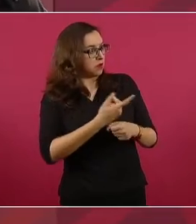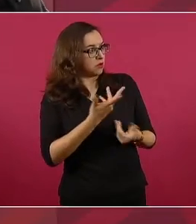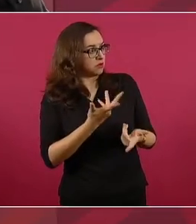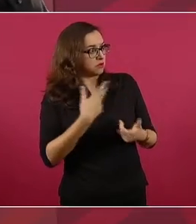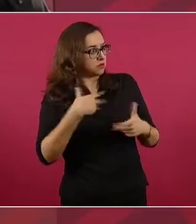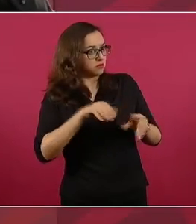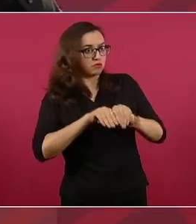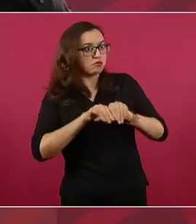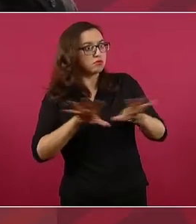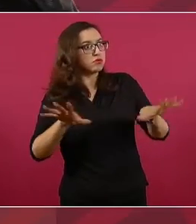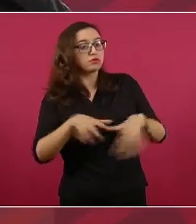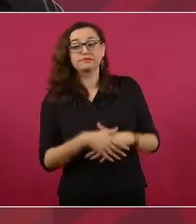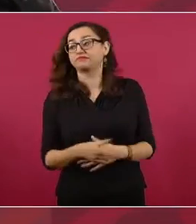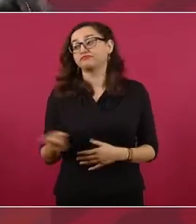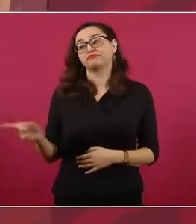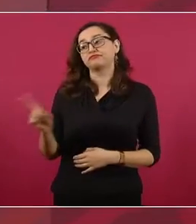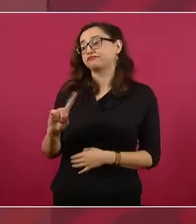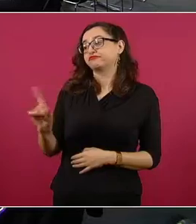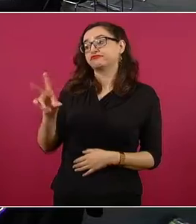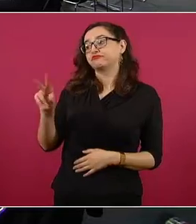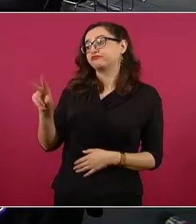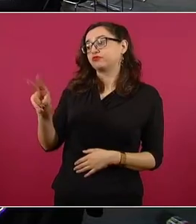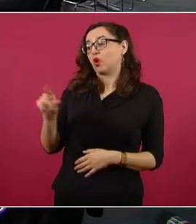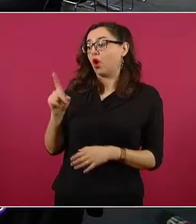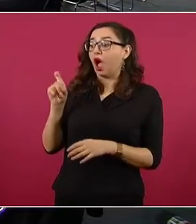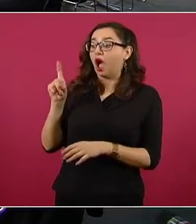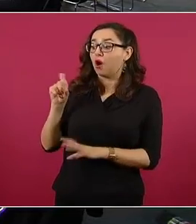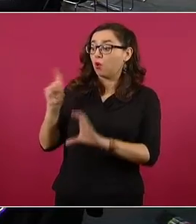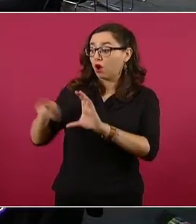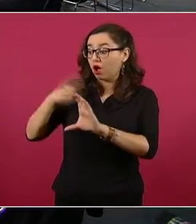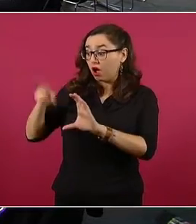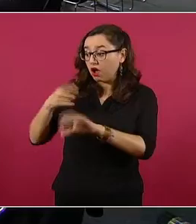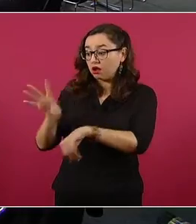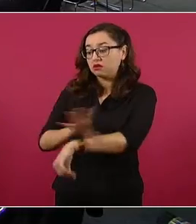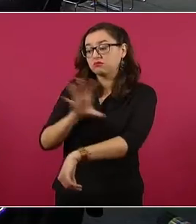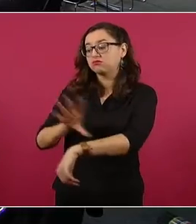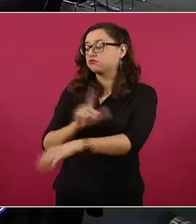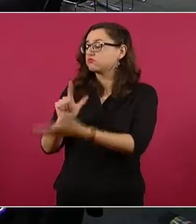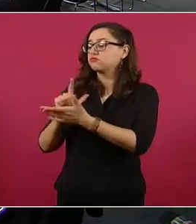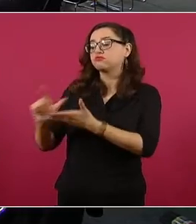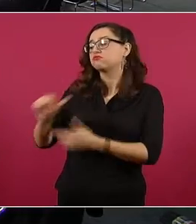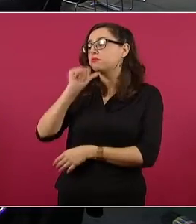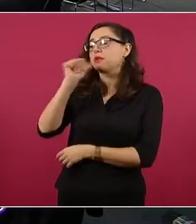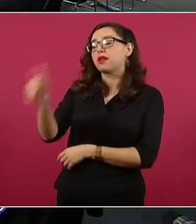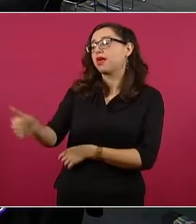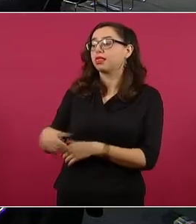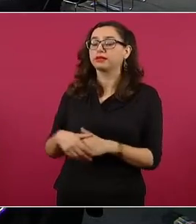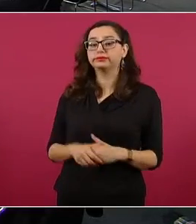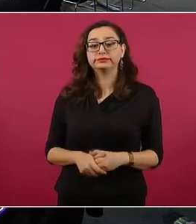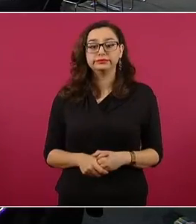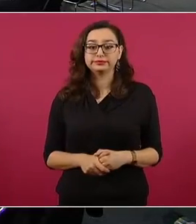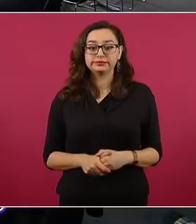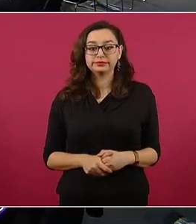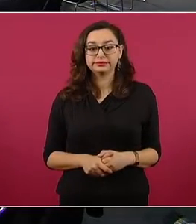consideraban las hidroeléctricas plantas limpias.